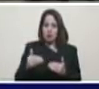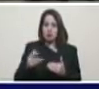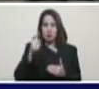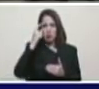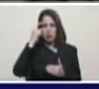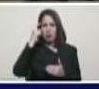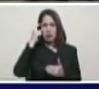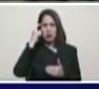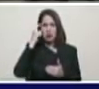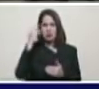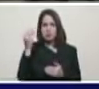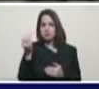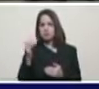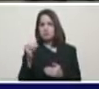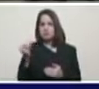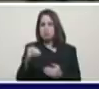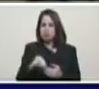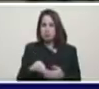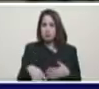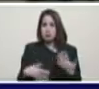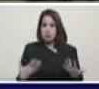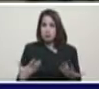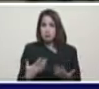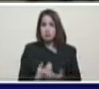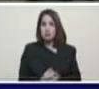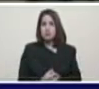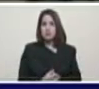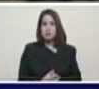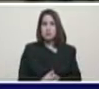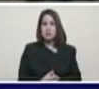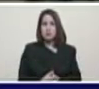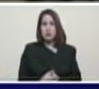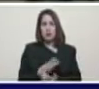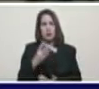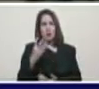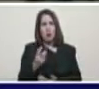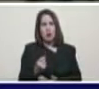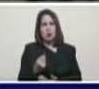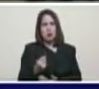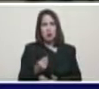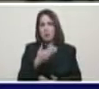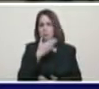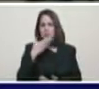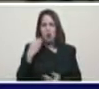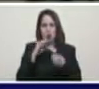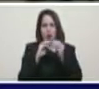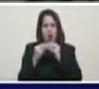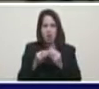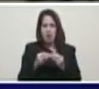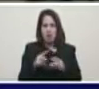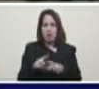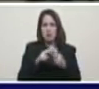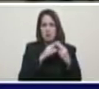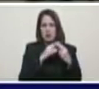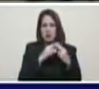programa de recuperación económica crecimiento y prosperidad quedarán en para mejora de vivienda